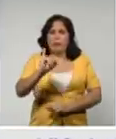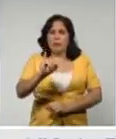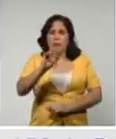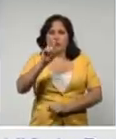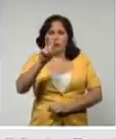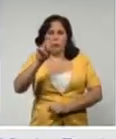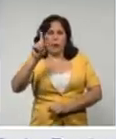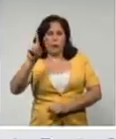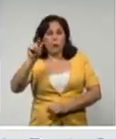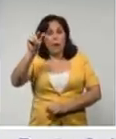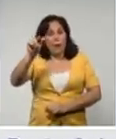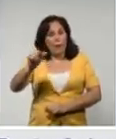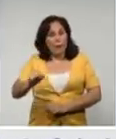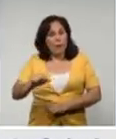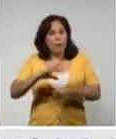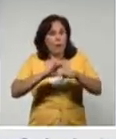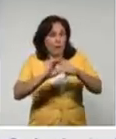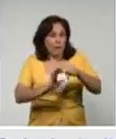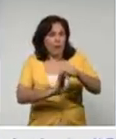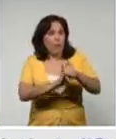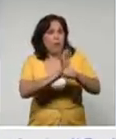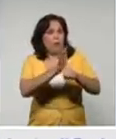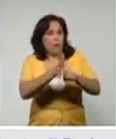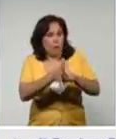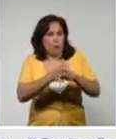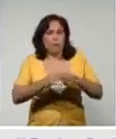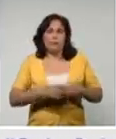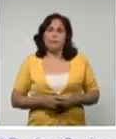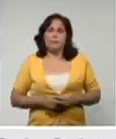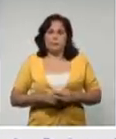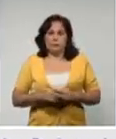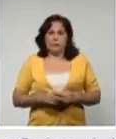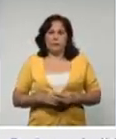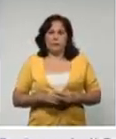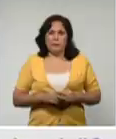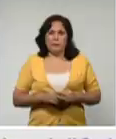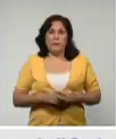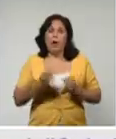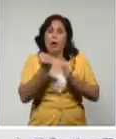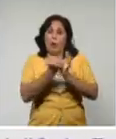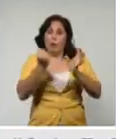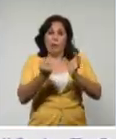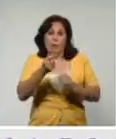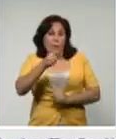23.243.621 casos, personas diagnosticadas, al confirmar ayer